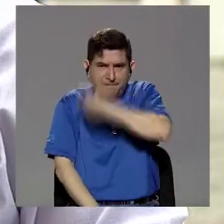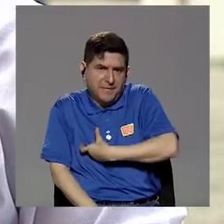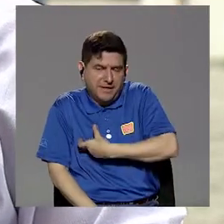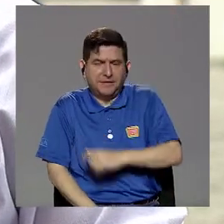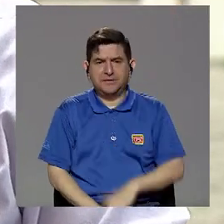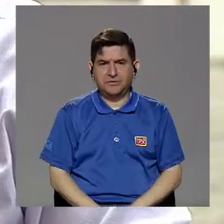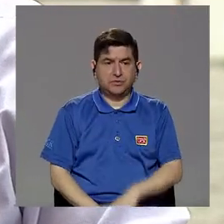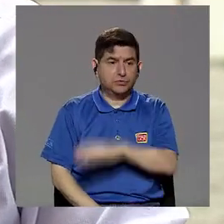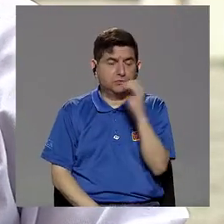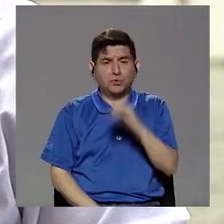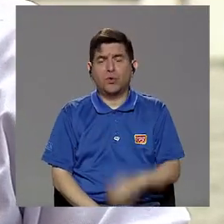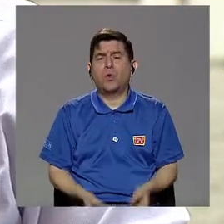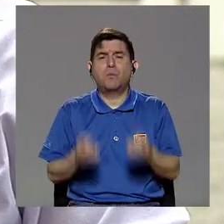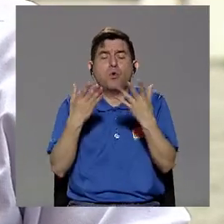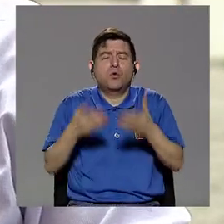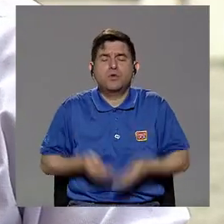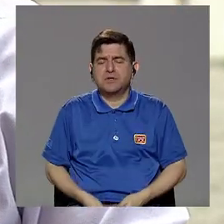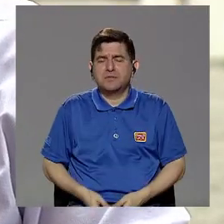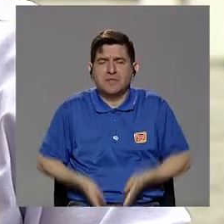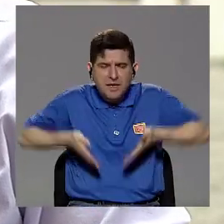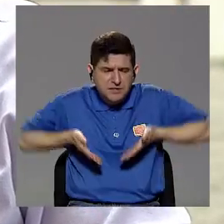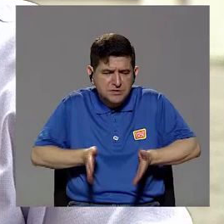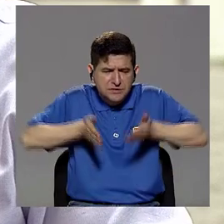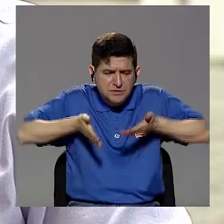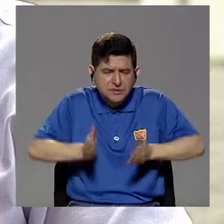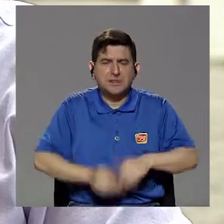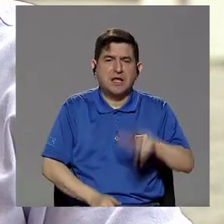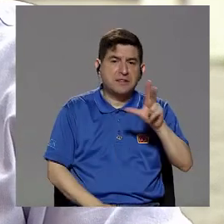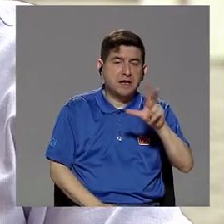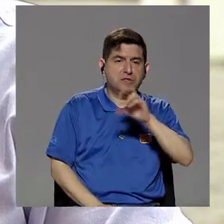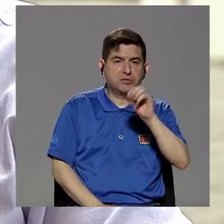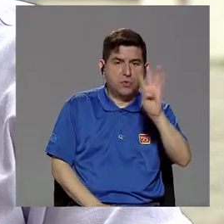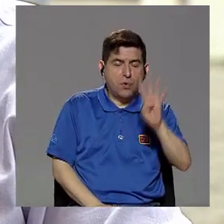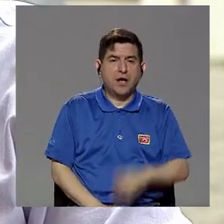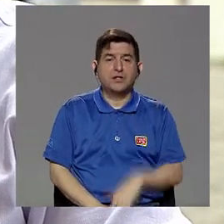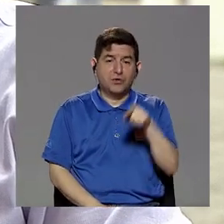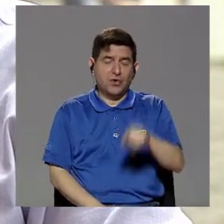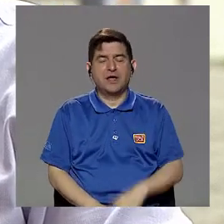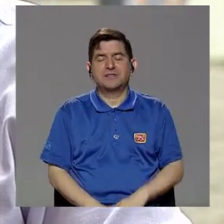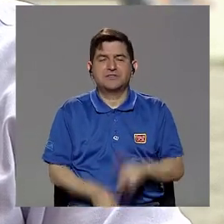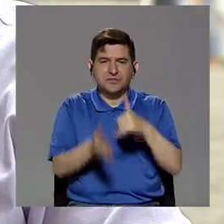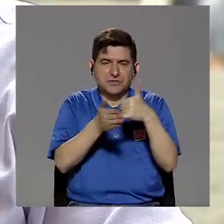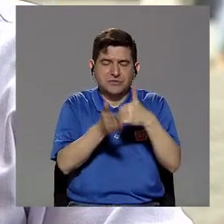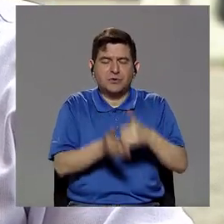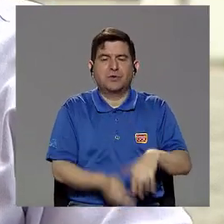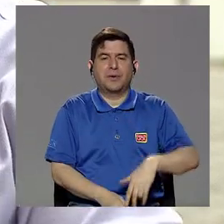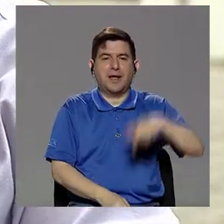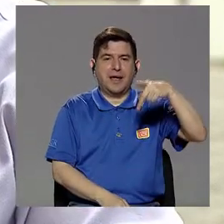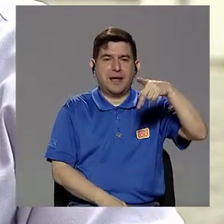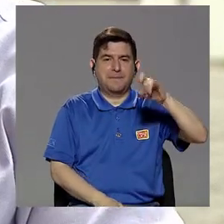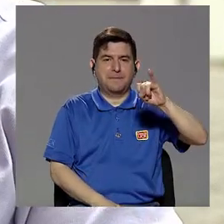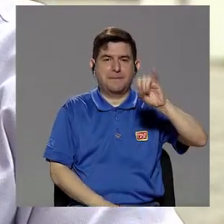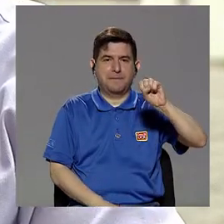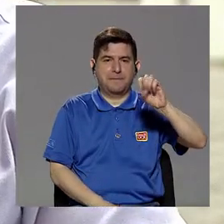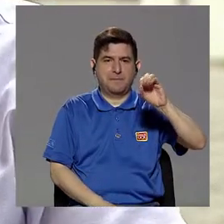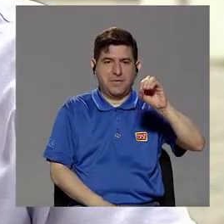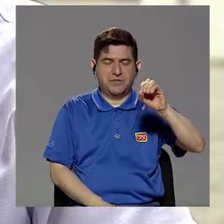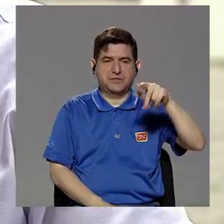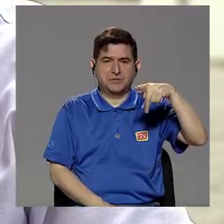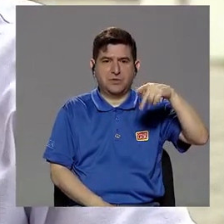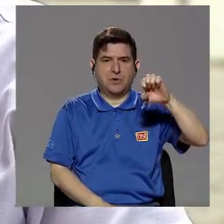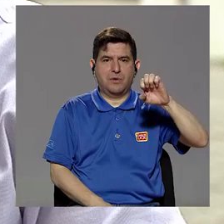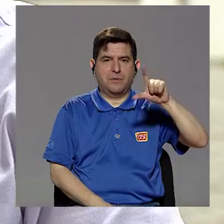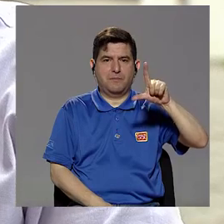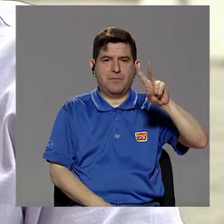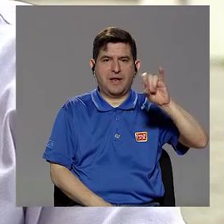han tenido muchos bebés, ¿verdad? 3-4 niños, esto va a causar una debilidad en el piso pélvico. El piso pélvico son todos los músculos que